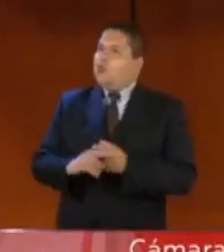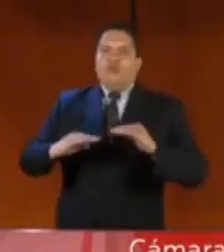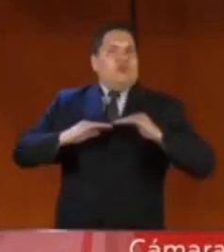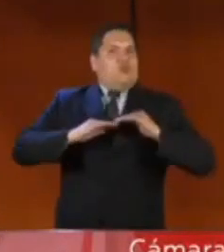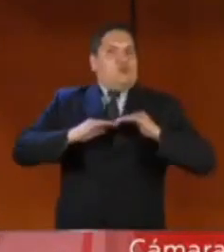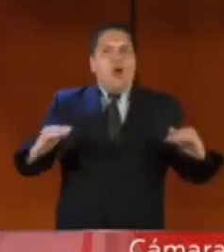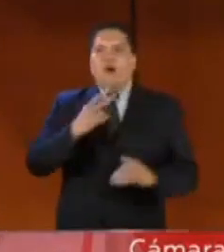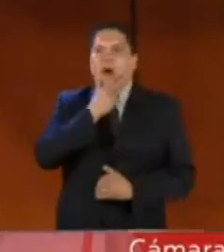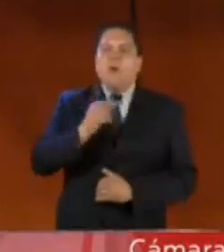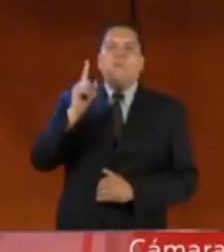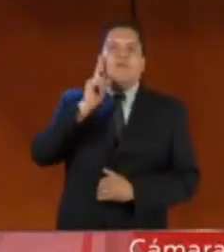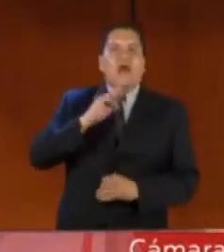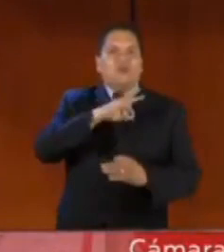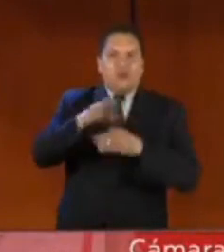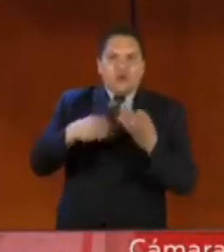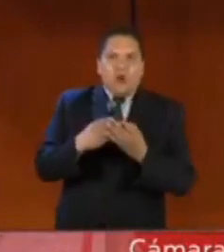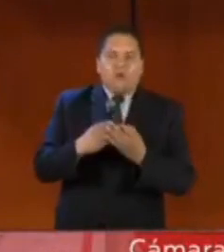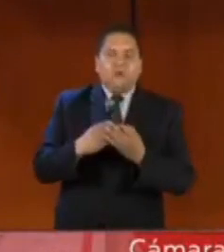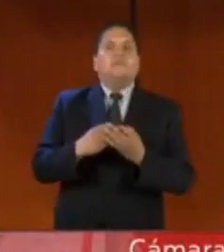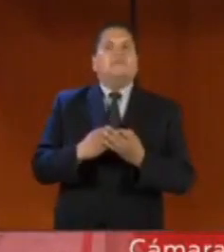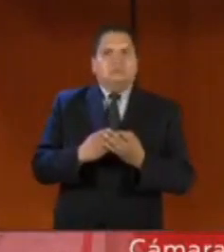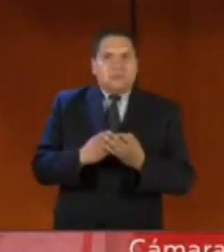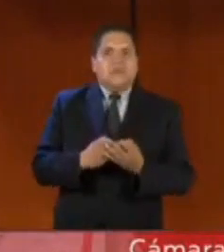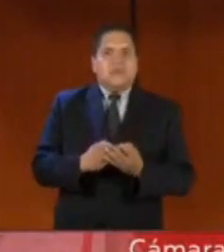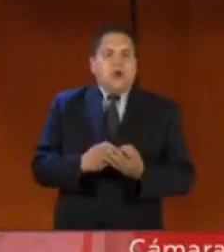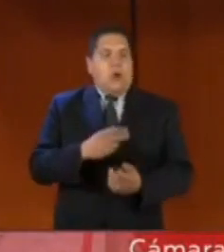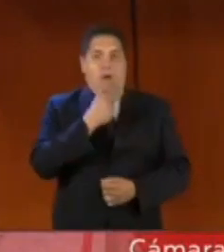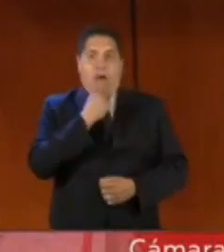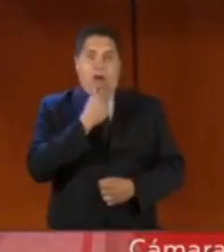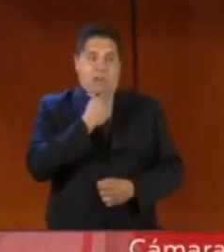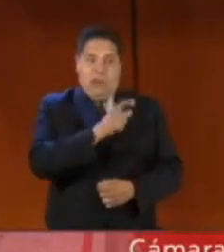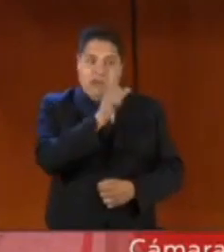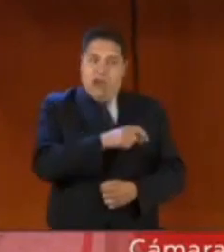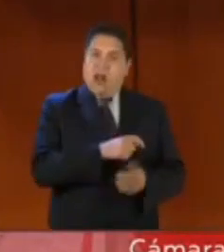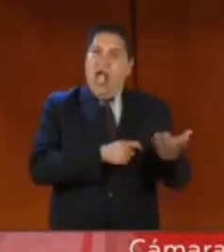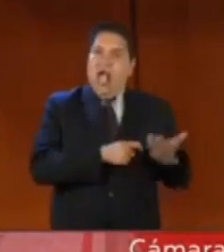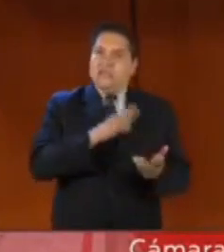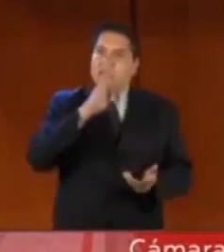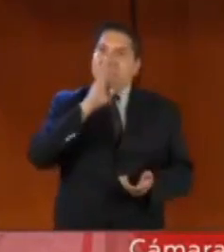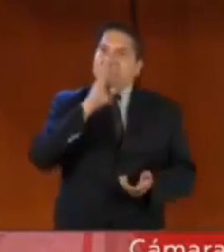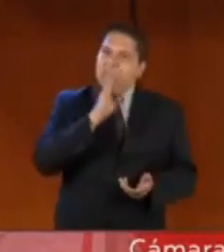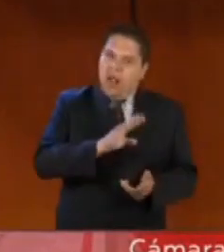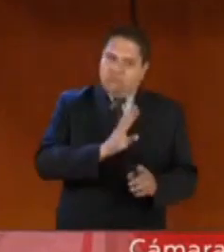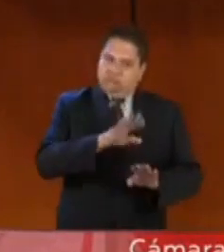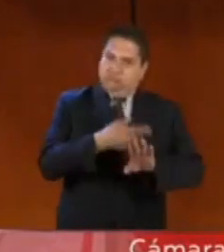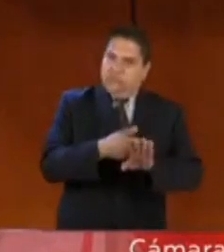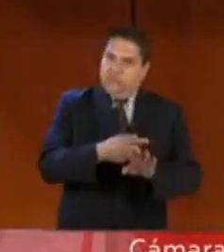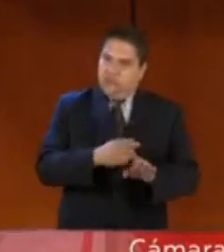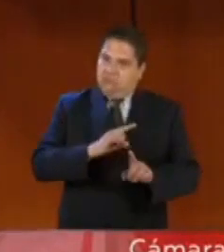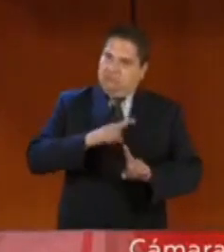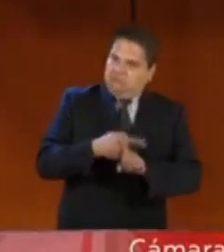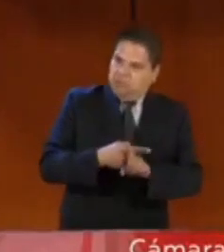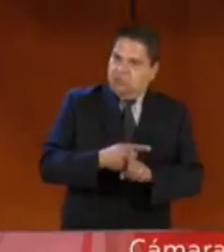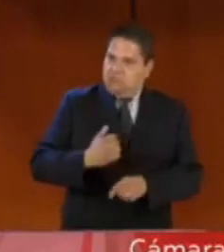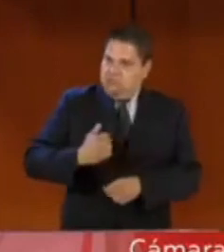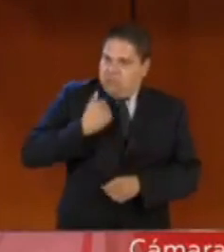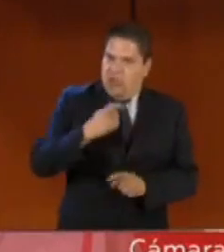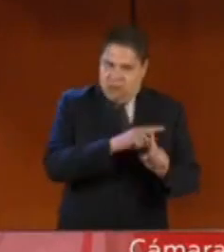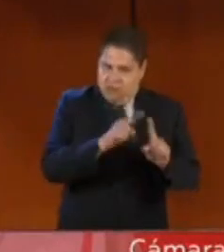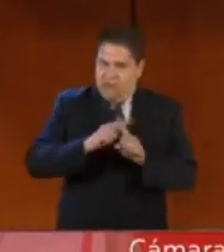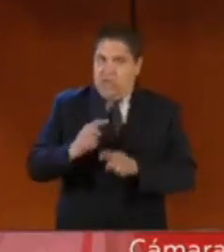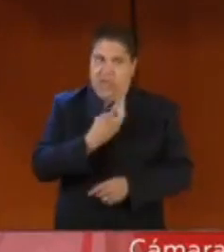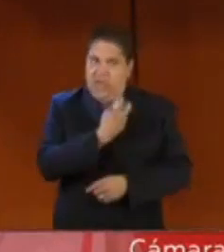acosador para la violencia para también quiero hacer un llamado al presidente